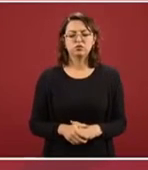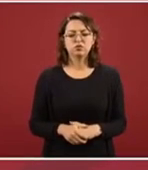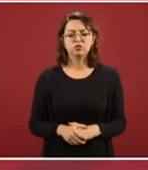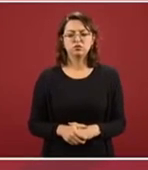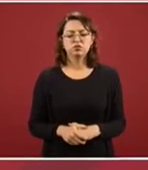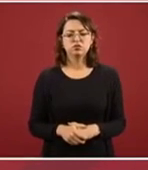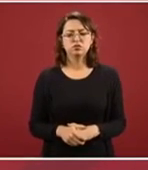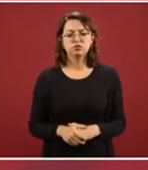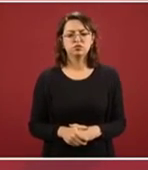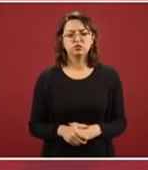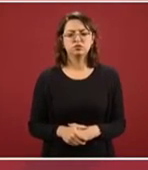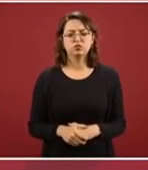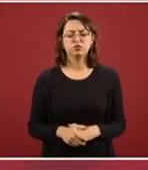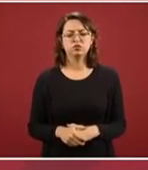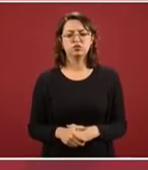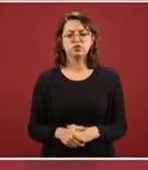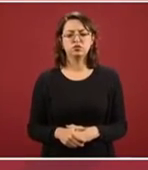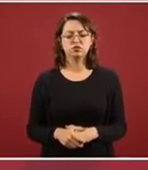es decir,